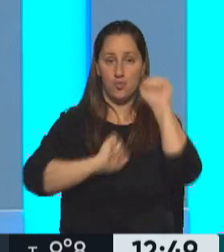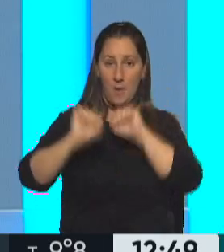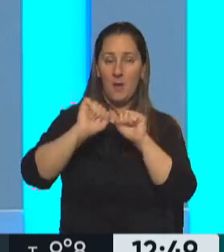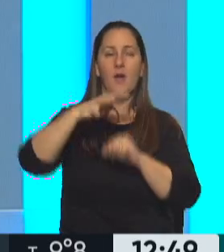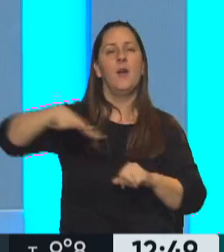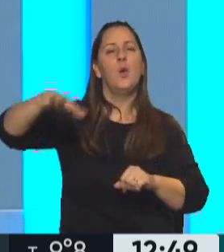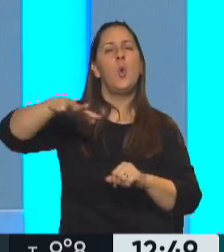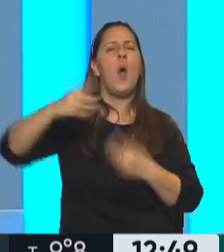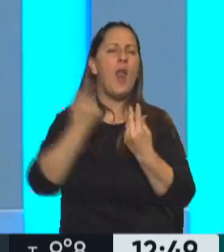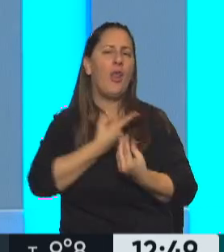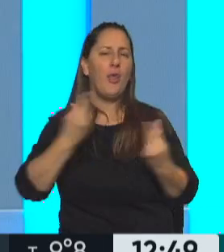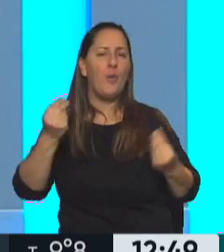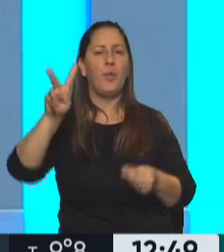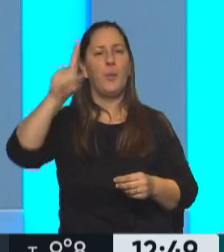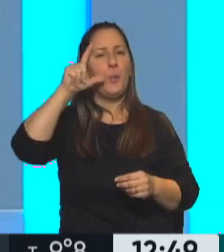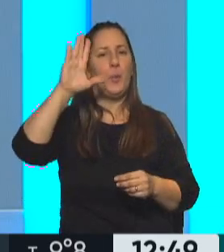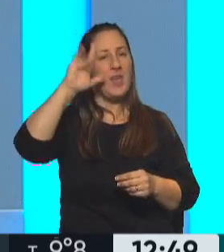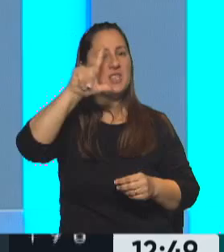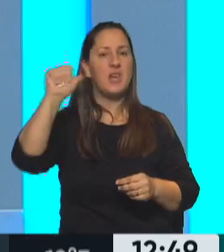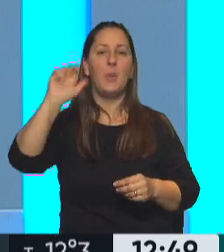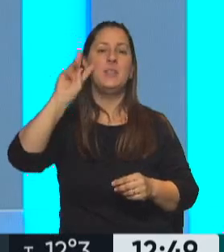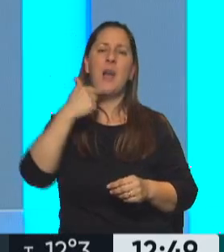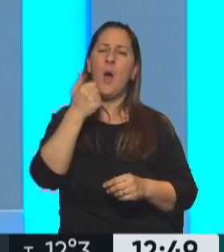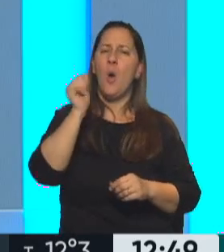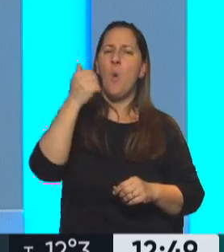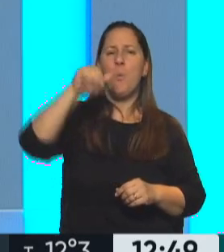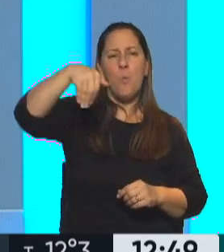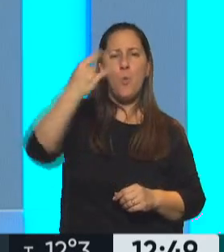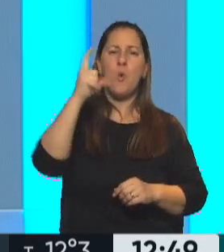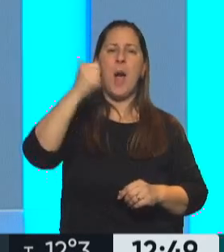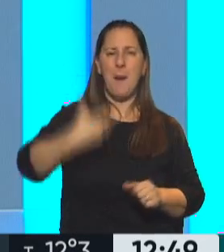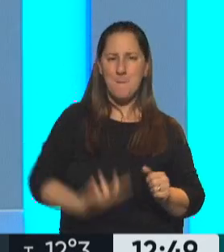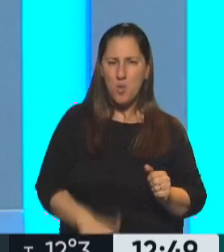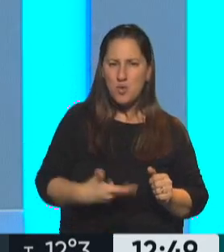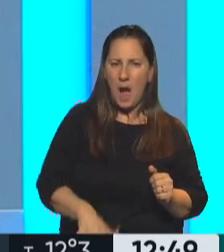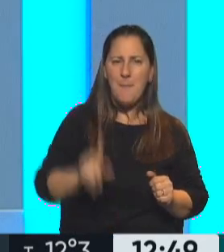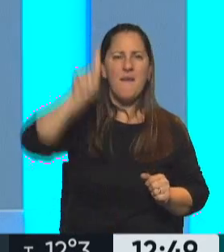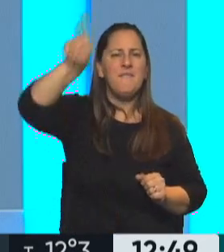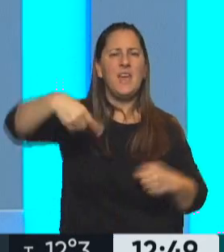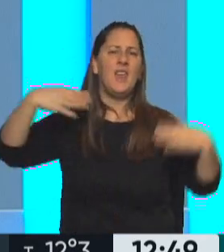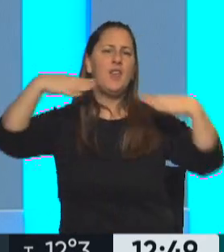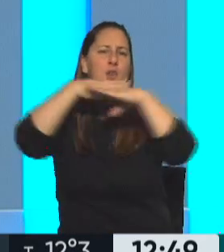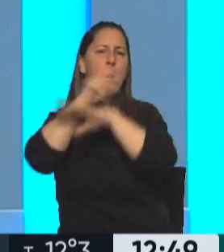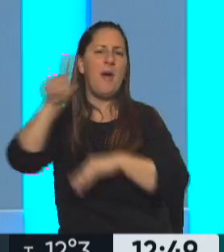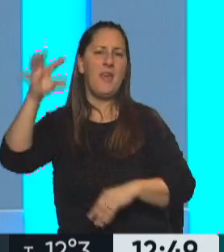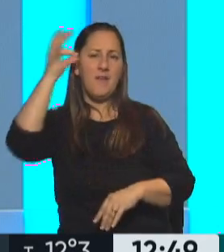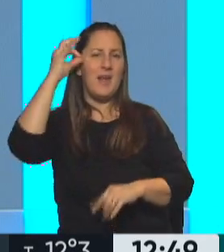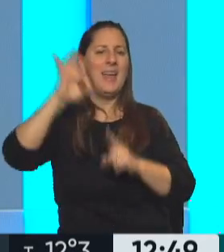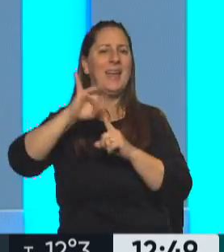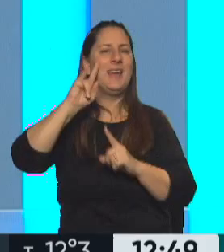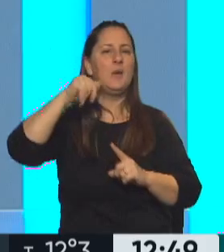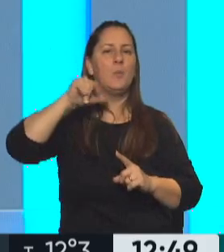y acá Me permito una pequeña digresión mucama Es un término que viene de la lengua africana quimbundo